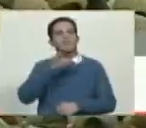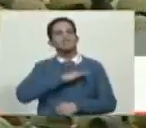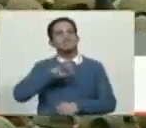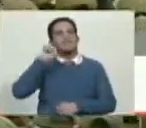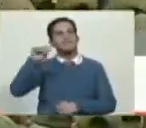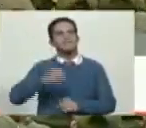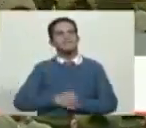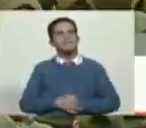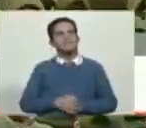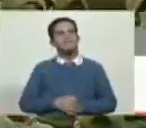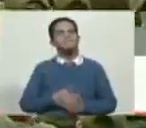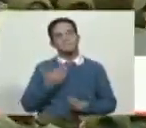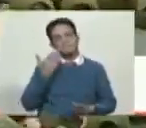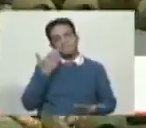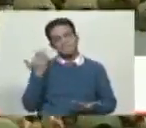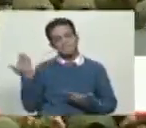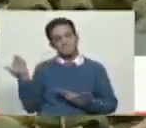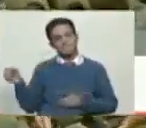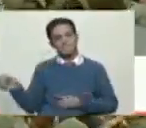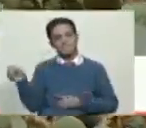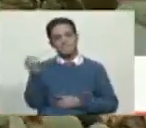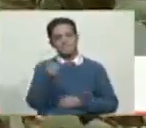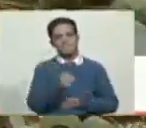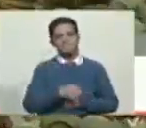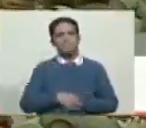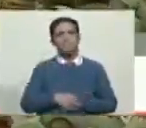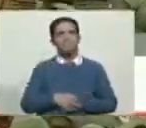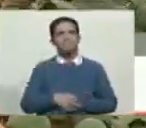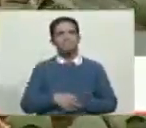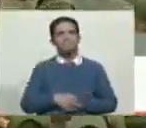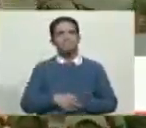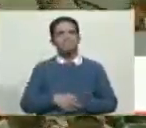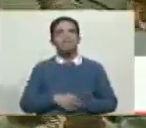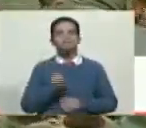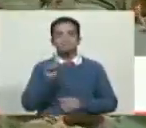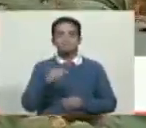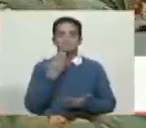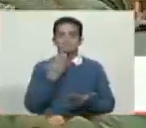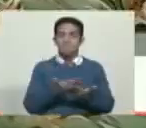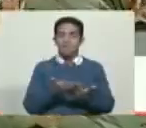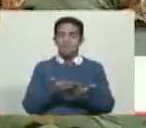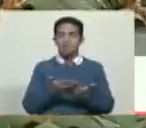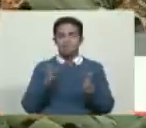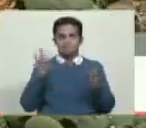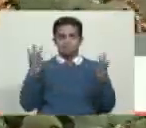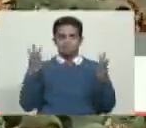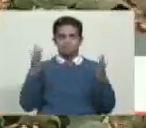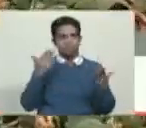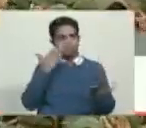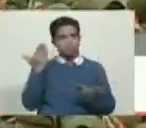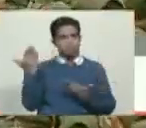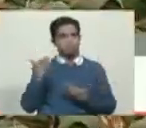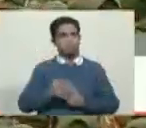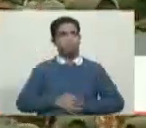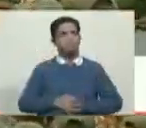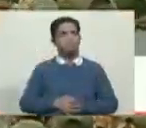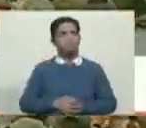Muy bien, almirante. Yo también pido un fuerte aplauso para esa energía que